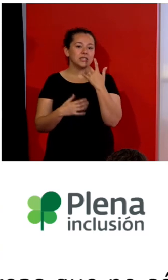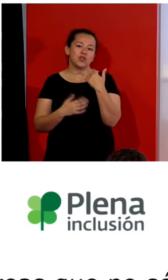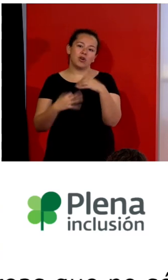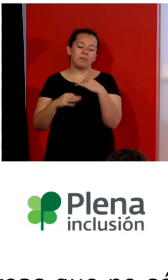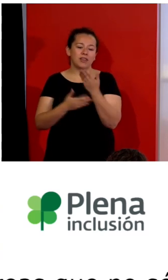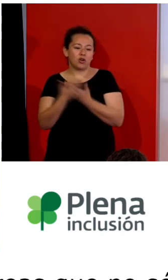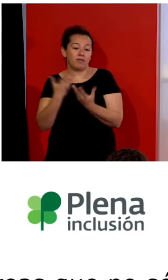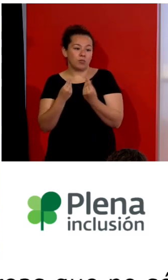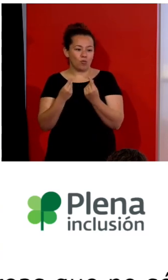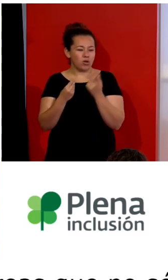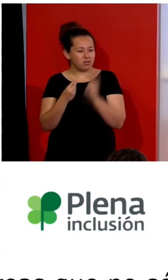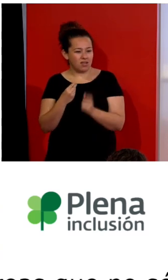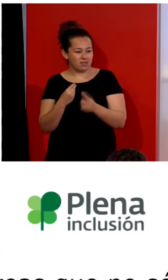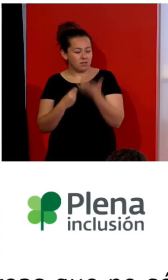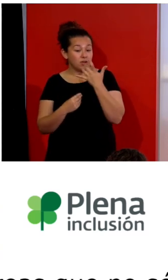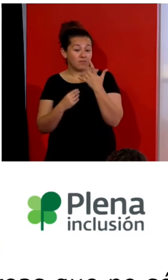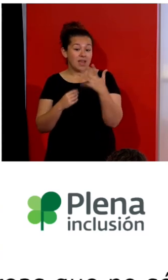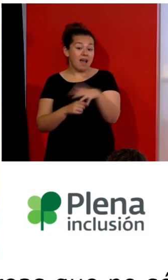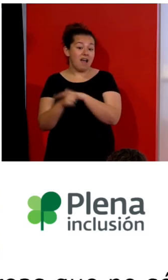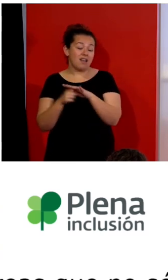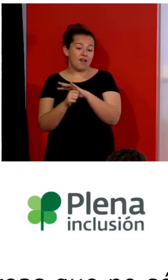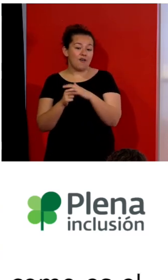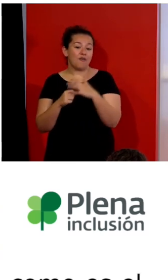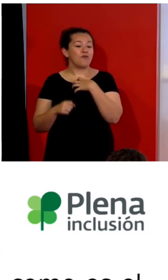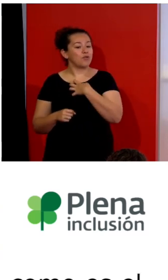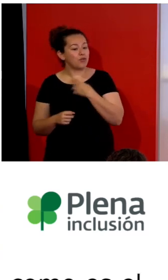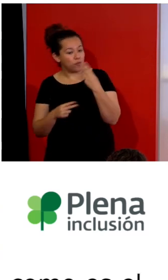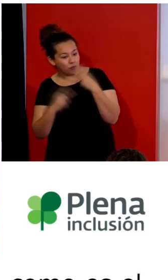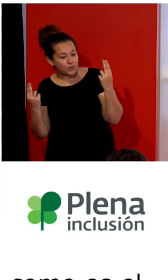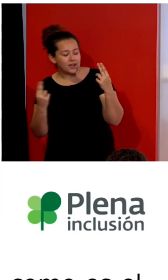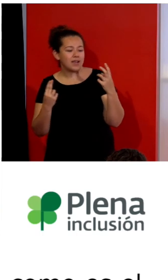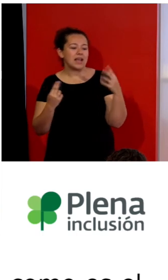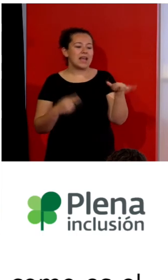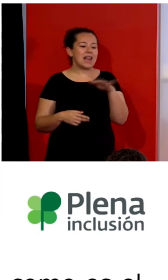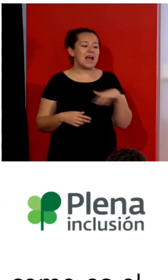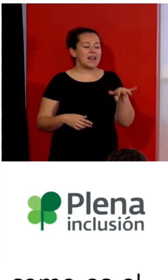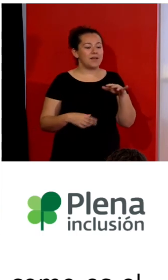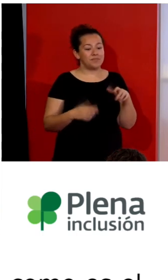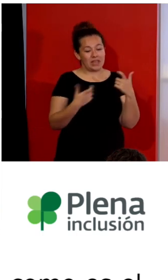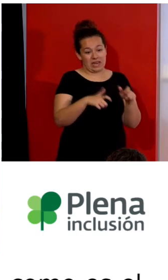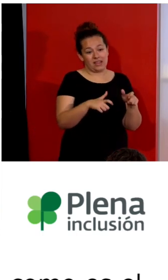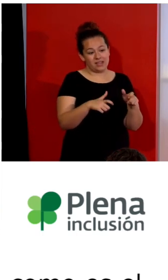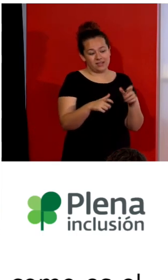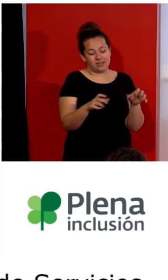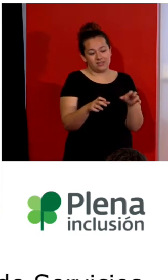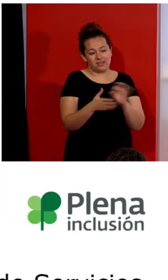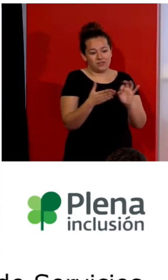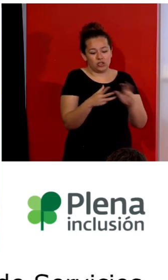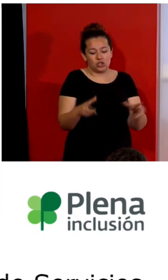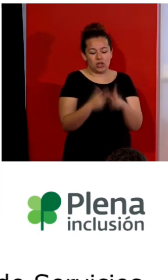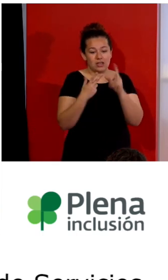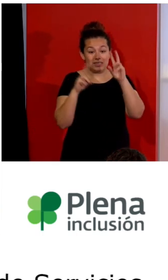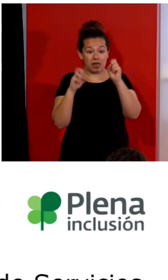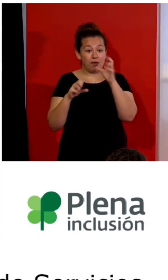muy a menudo, como es el área de la función pública y el área de servicios sociales. En el asunto que nos ocupa, la